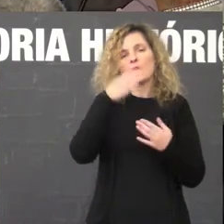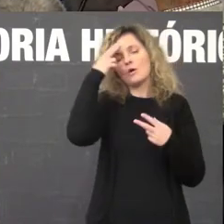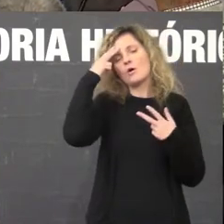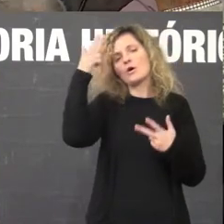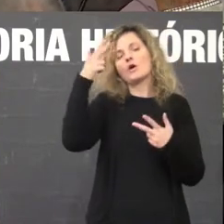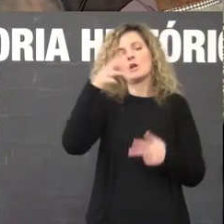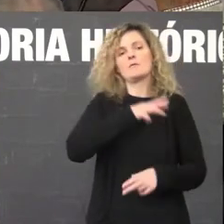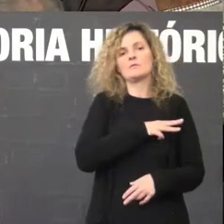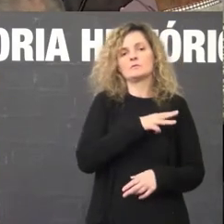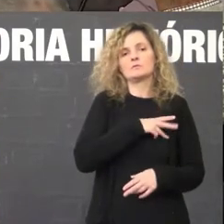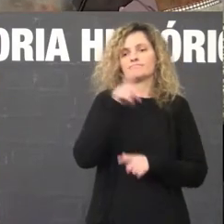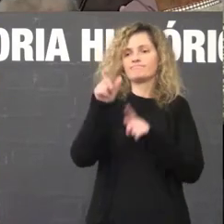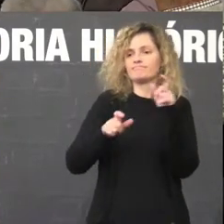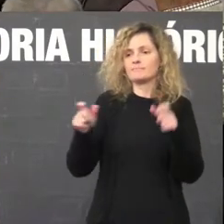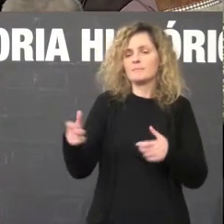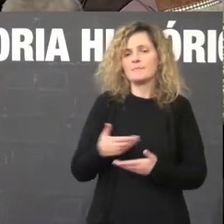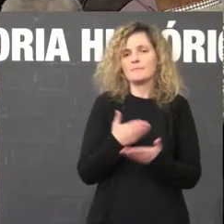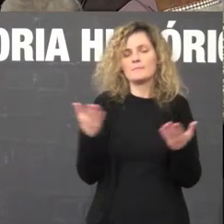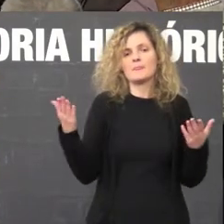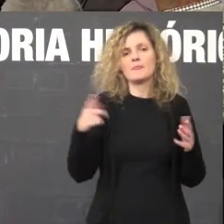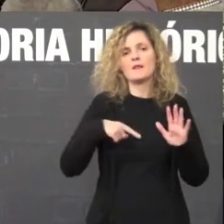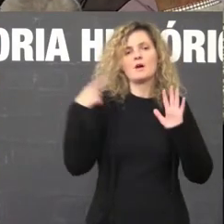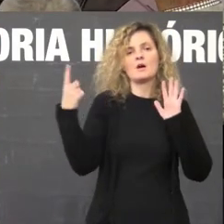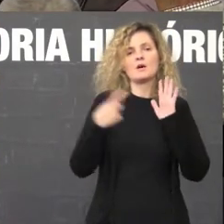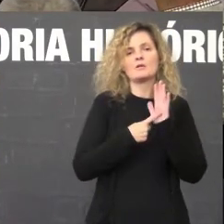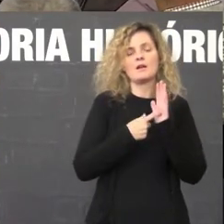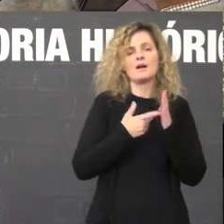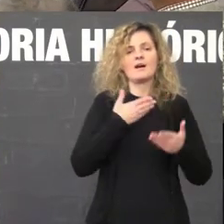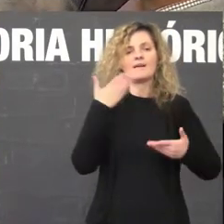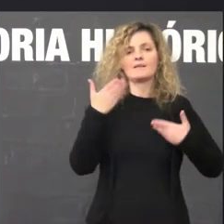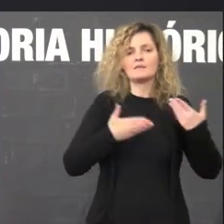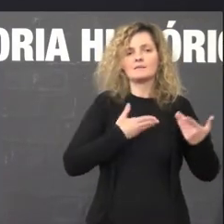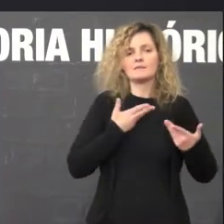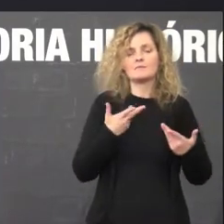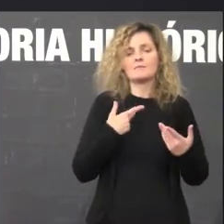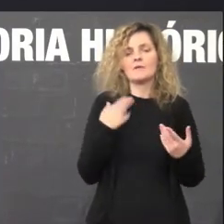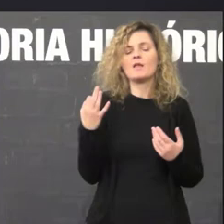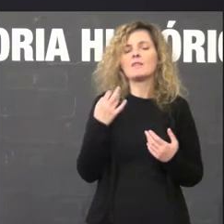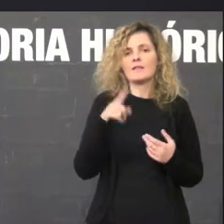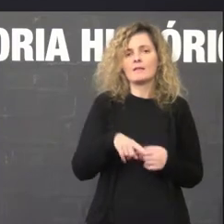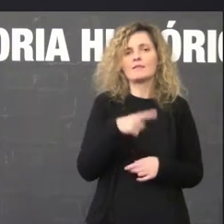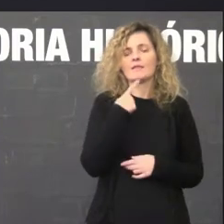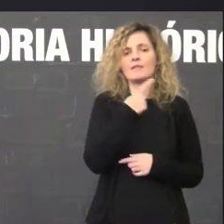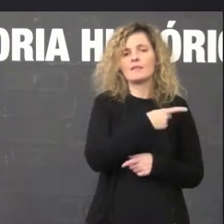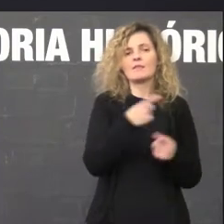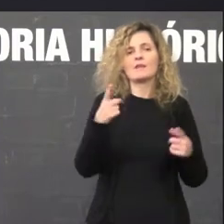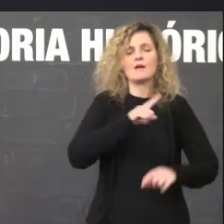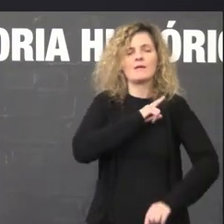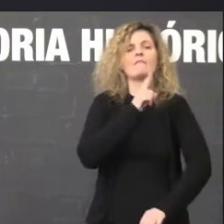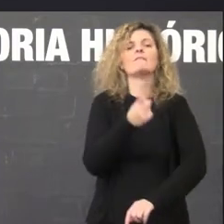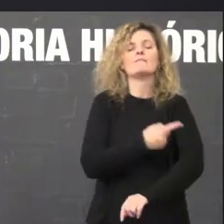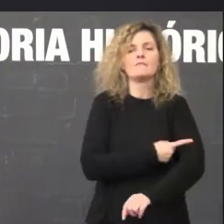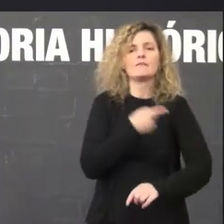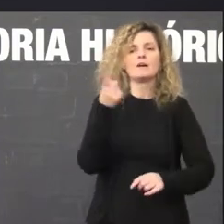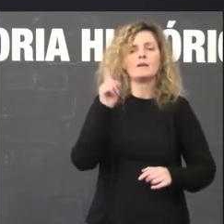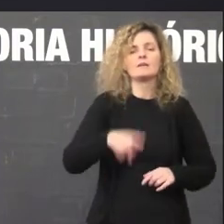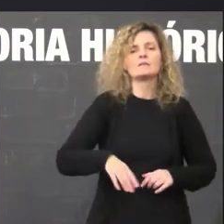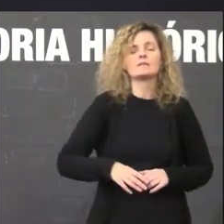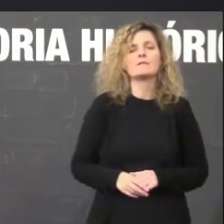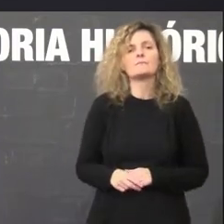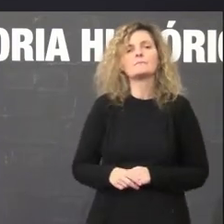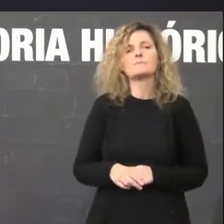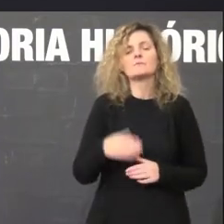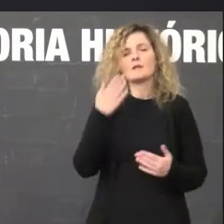da masonería e dos masóns. Su amplitud de muras e su generosidade, hai que decirlo tamén, a súa valentía,